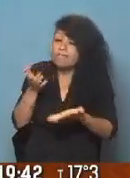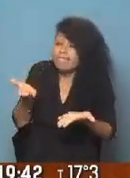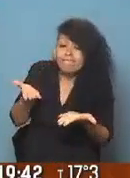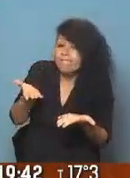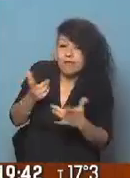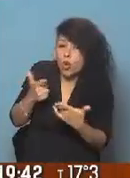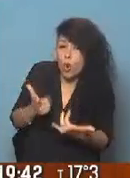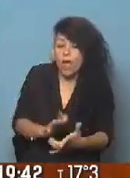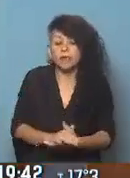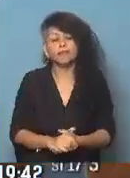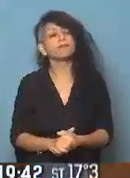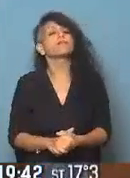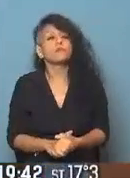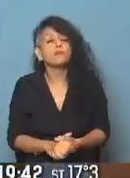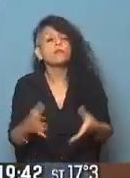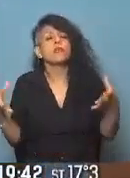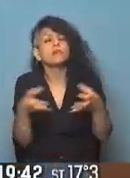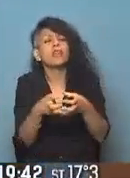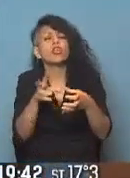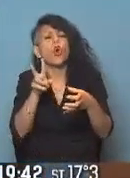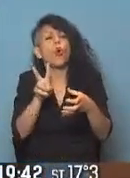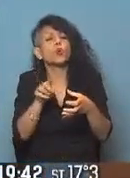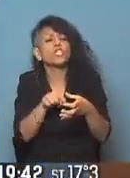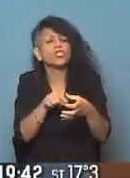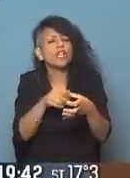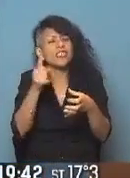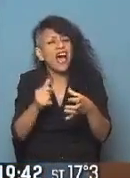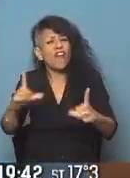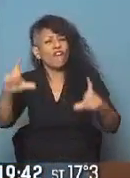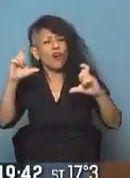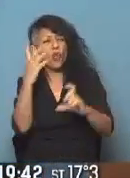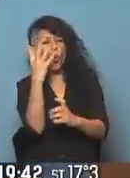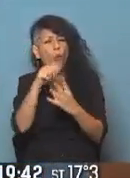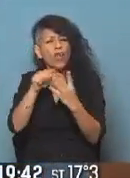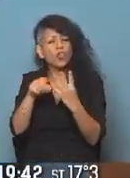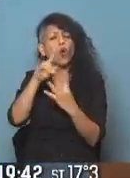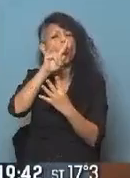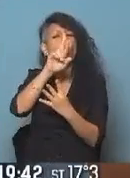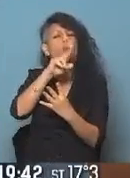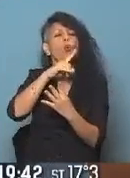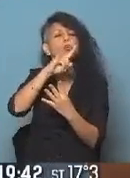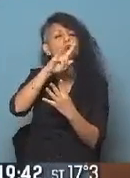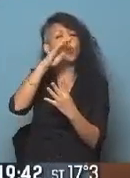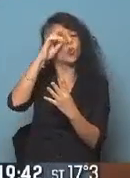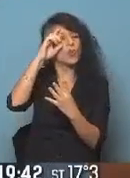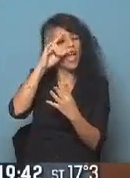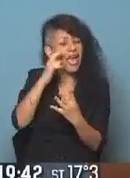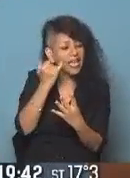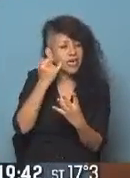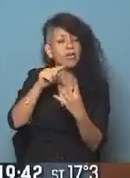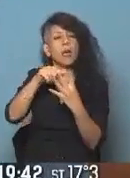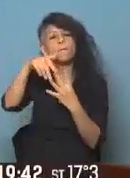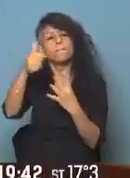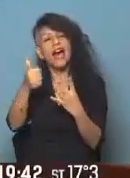han establecido dentro del Partido Justicialista la famosa foto de los cuatro, de Urtubey junto con Pichetto, con Schiaretti y con Massa. Massa